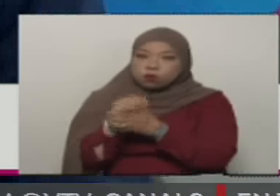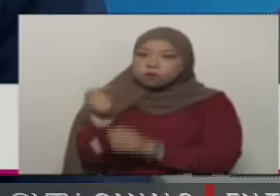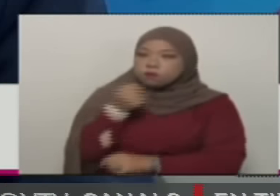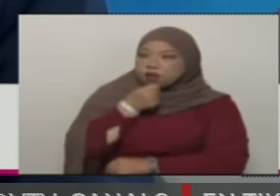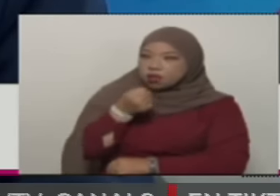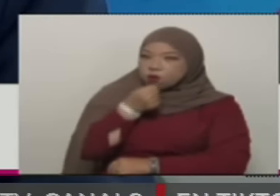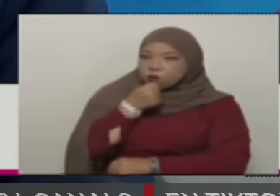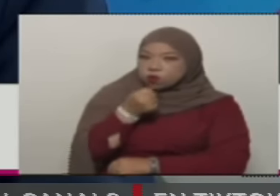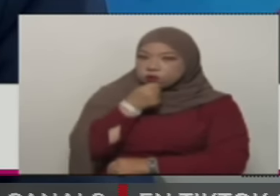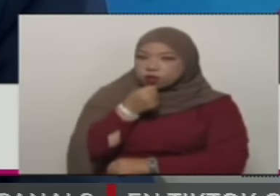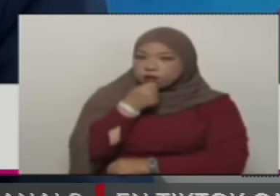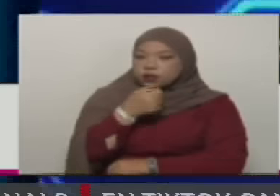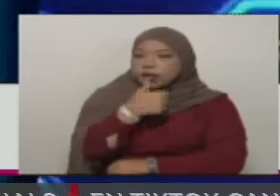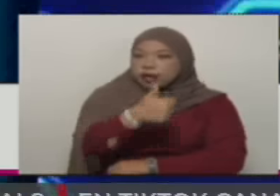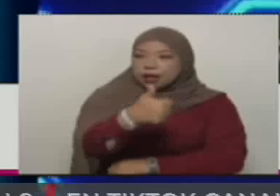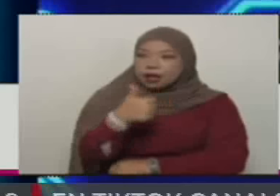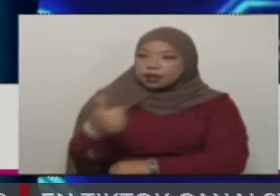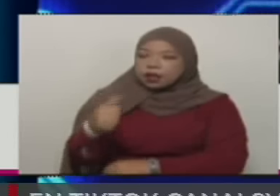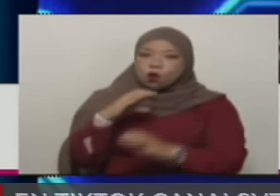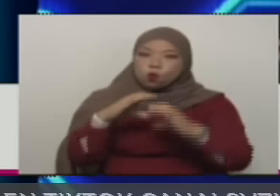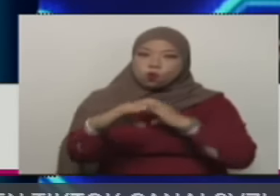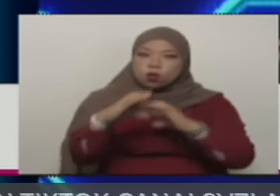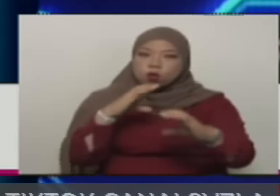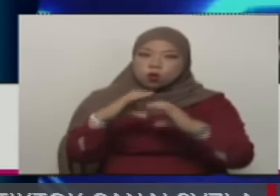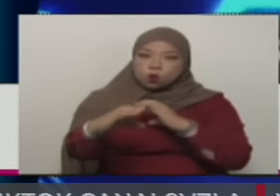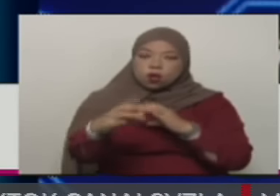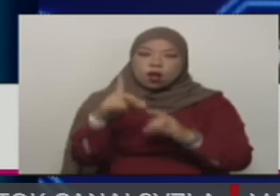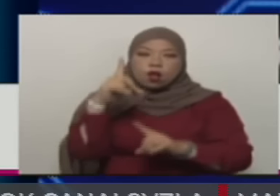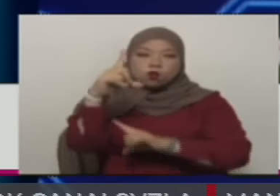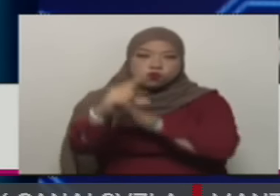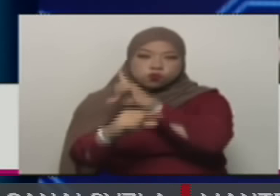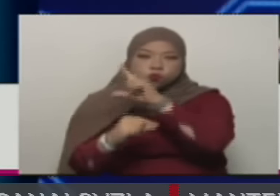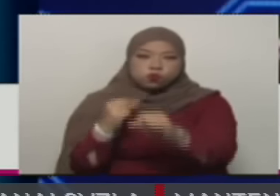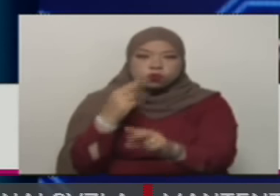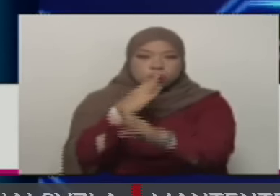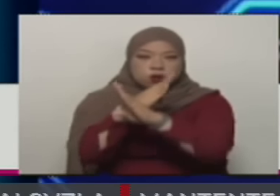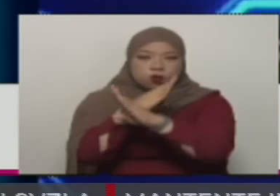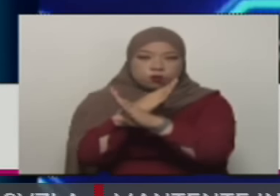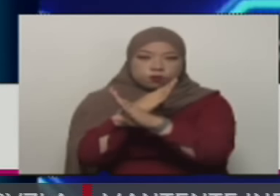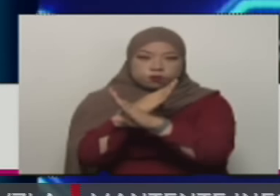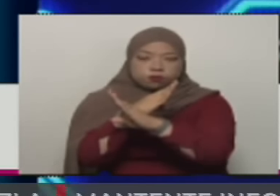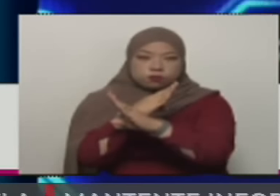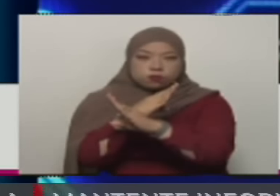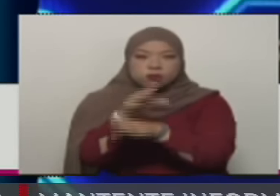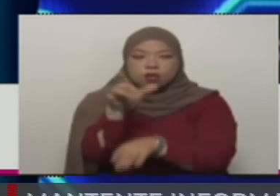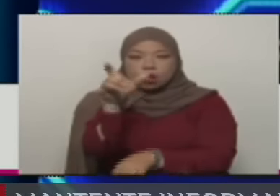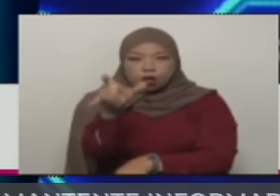cada comunicado, cada Twitter que saca Blinken,